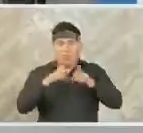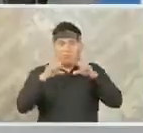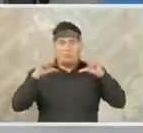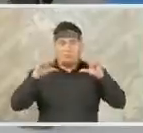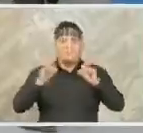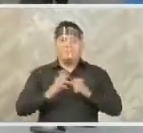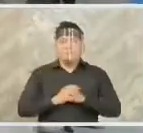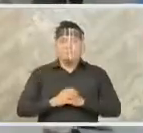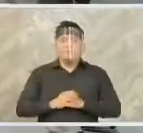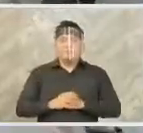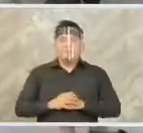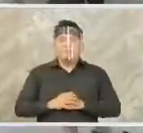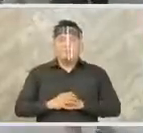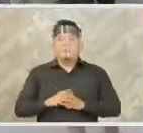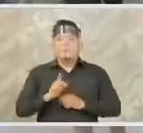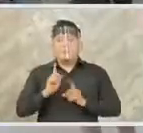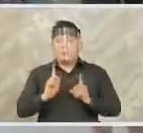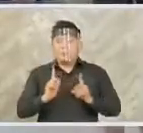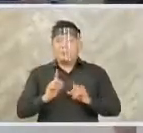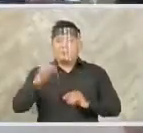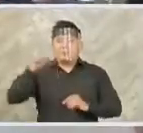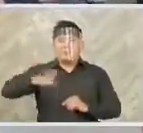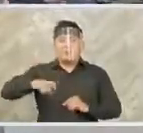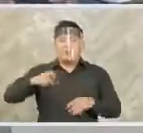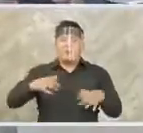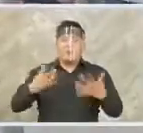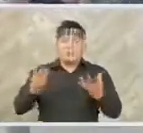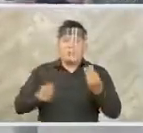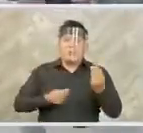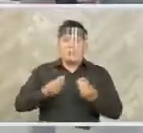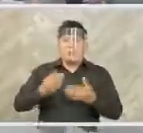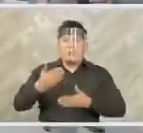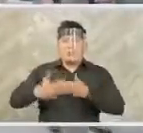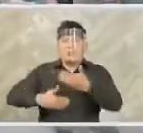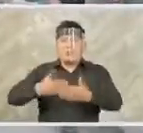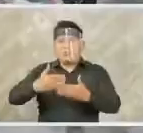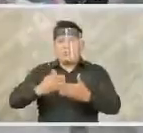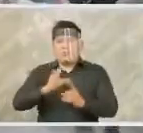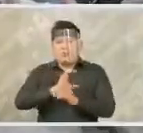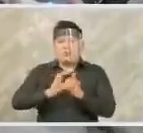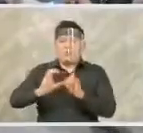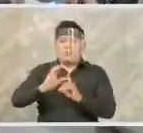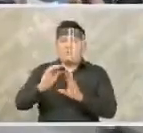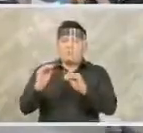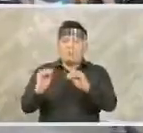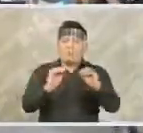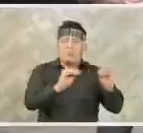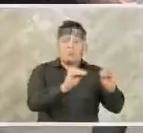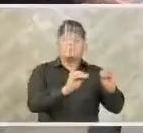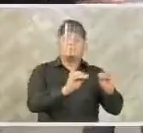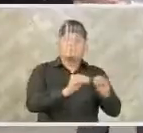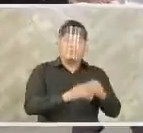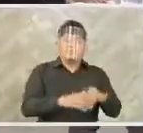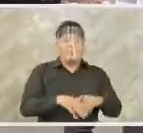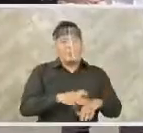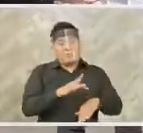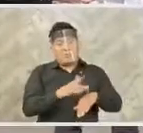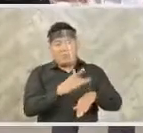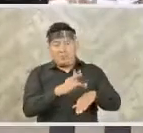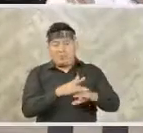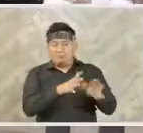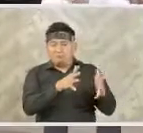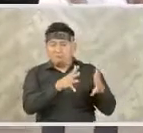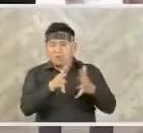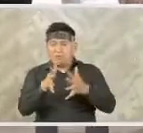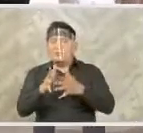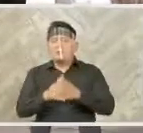en consecuencia, hubo la necesidad de hacer todo un proceso de cultura ciudadana e instrucción en las calles.